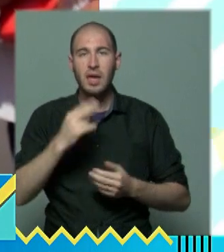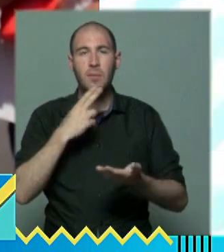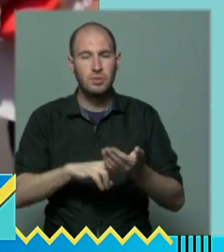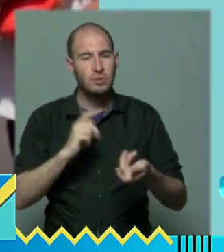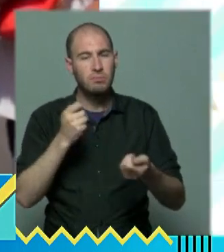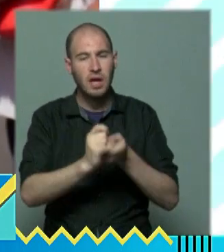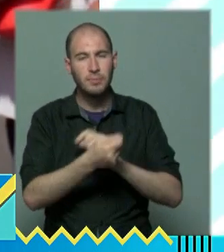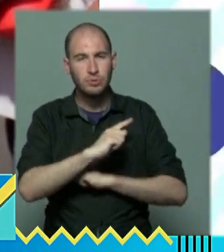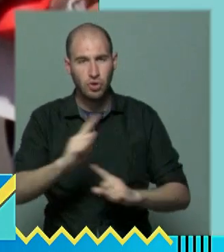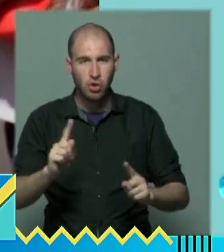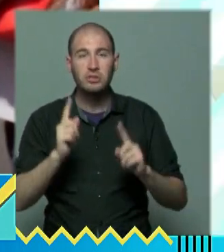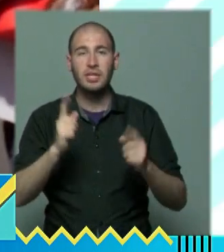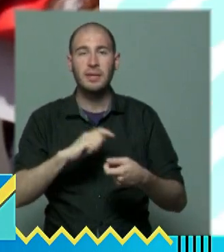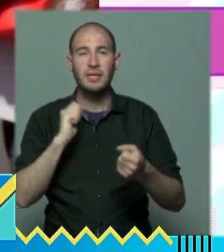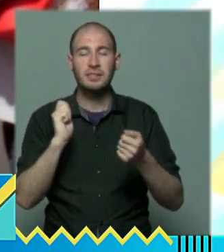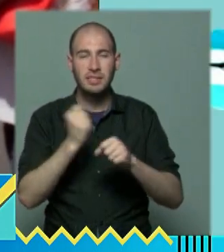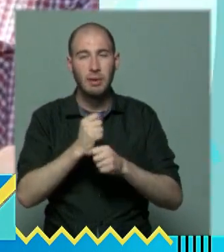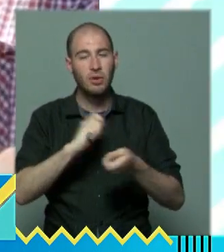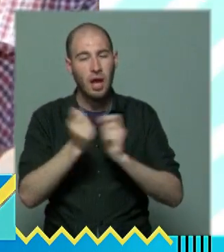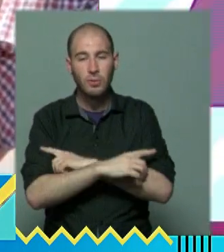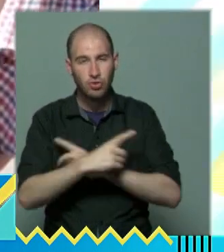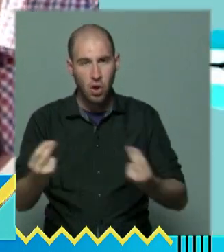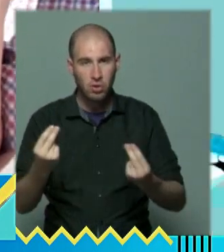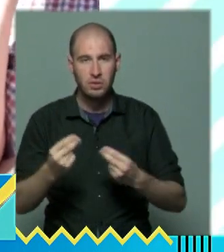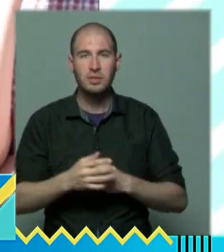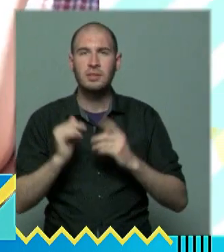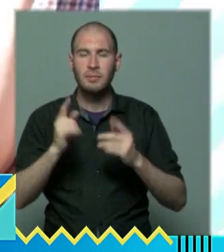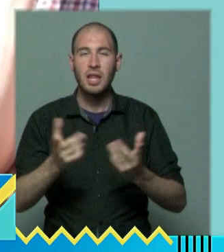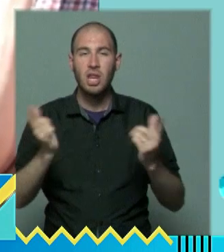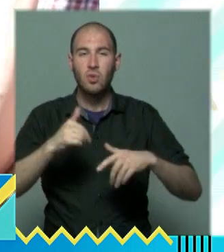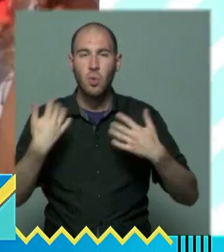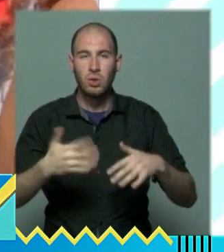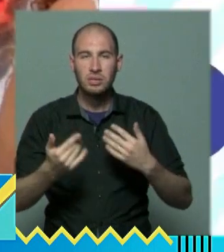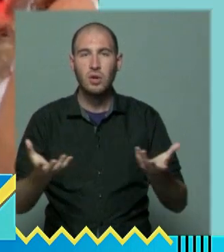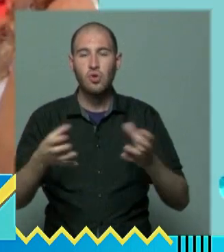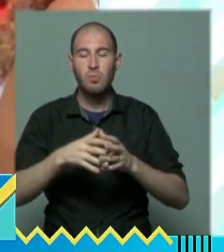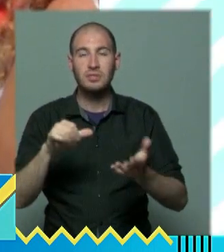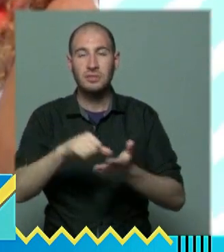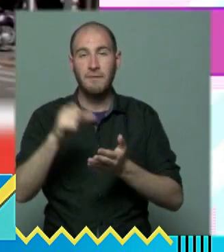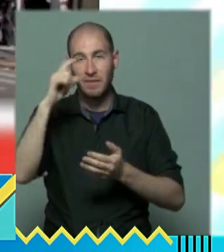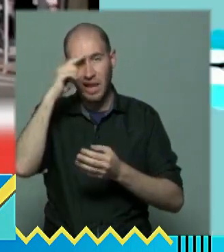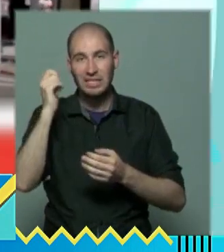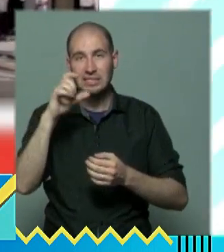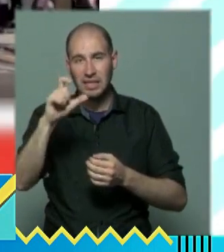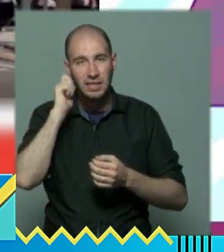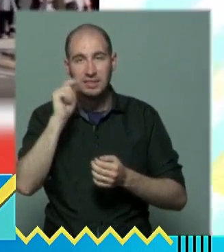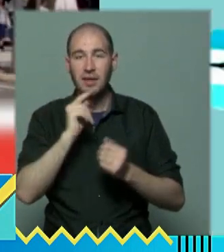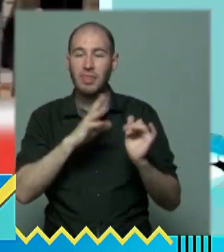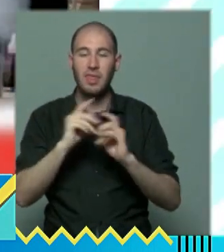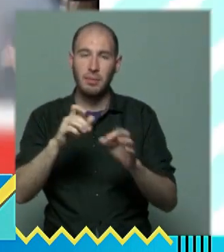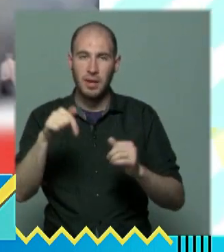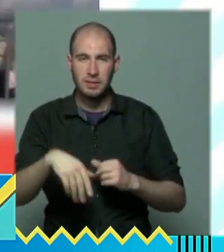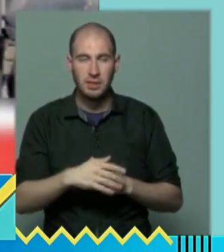impositiva y por sobre todo rechazar la reforma laboral y convocar a una reunión urgente del Comité Central Confederal de la CGT para que se discuta